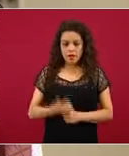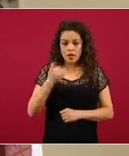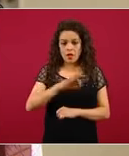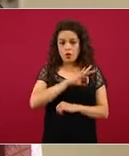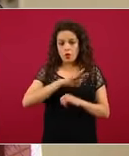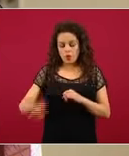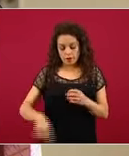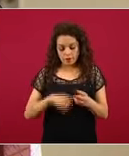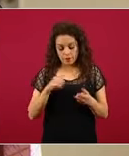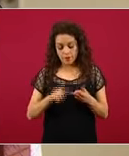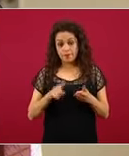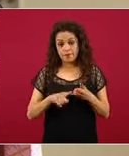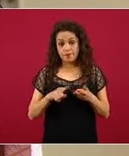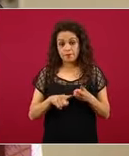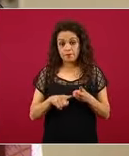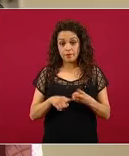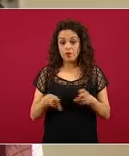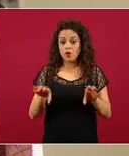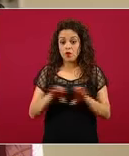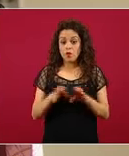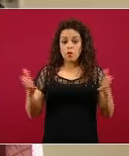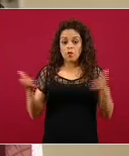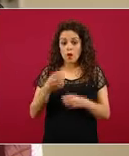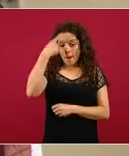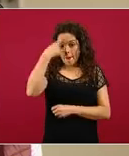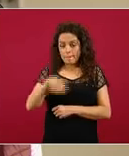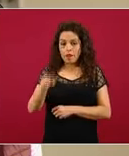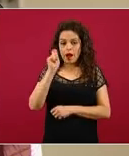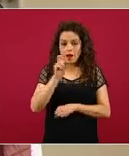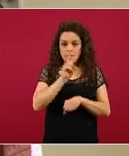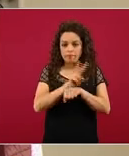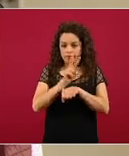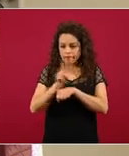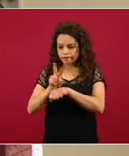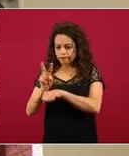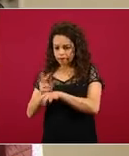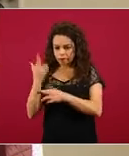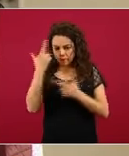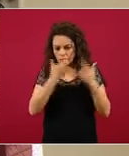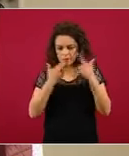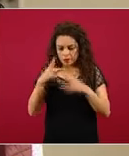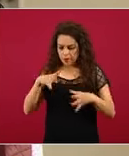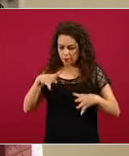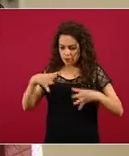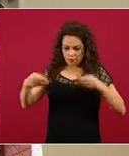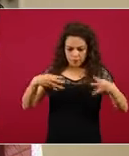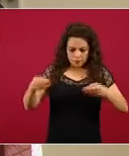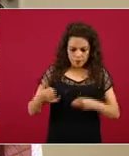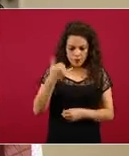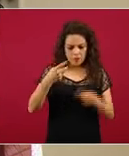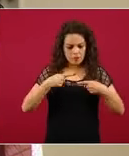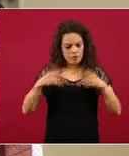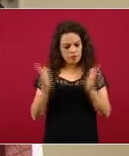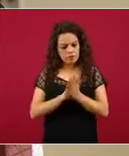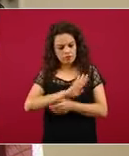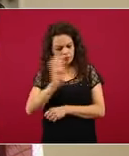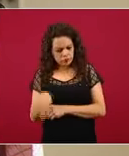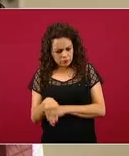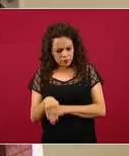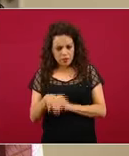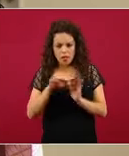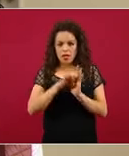le hacen para monitorear tanto los contagios y los decesos, por ejemplo,